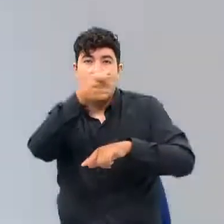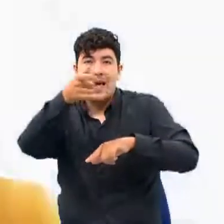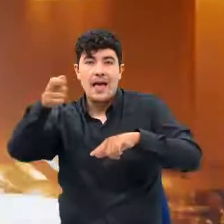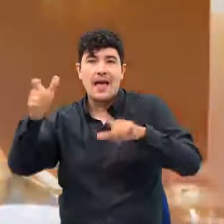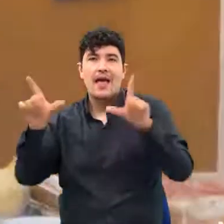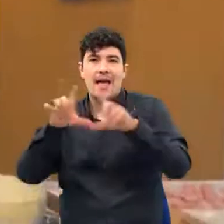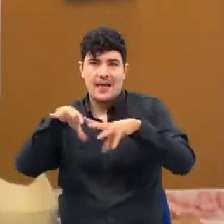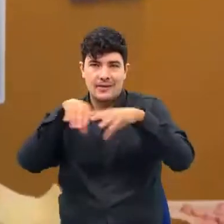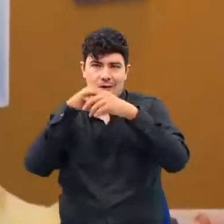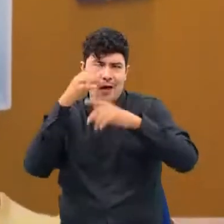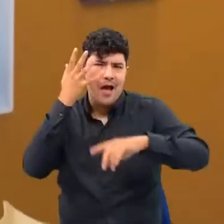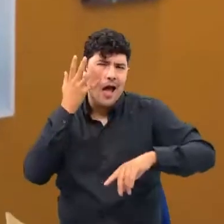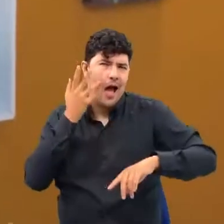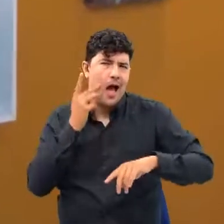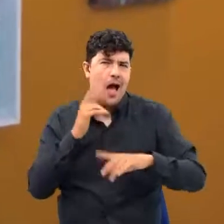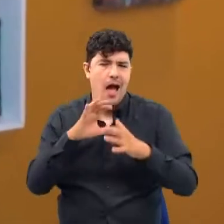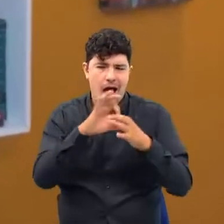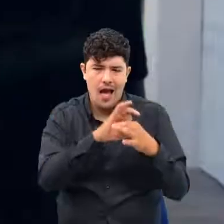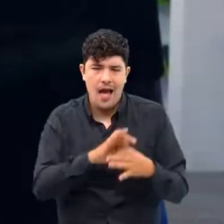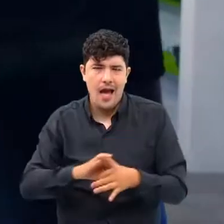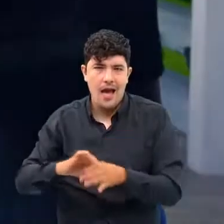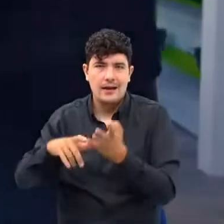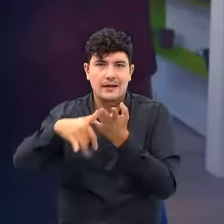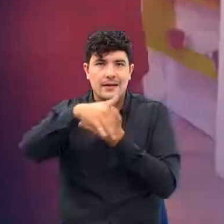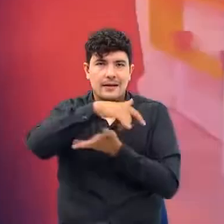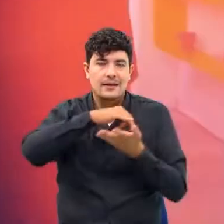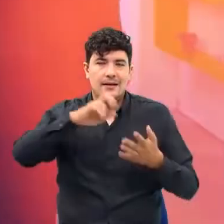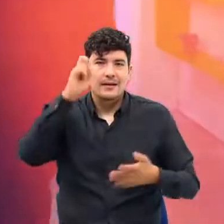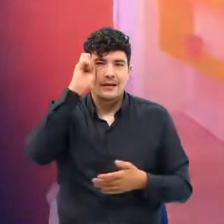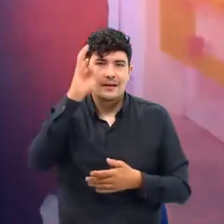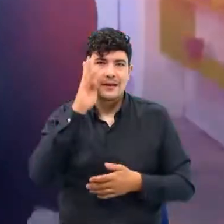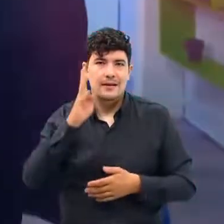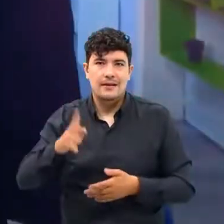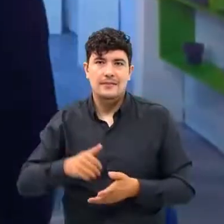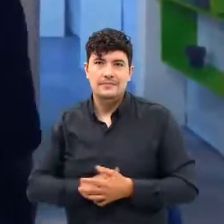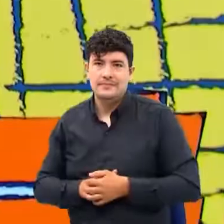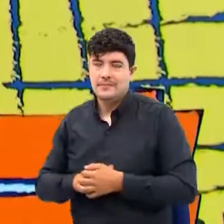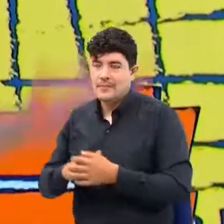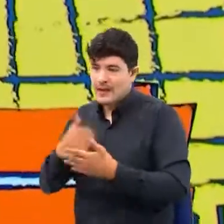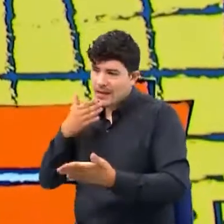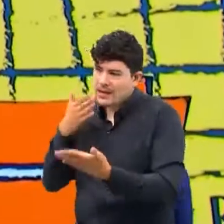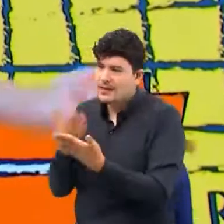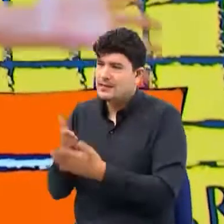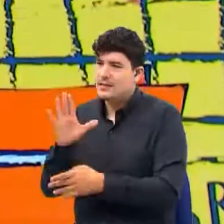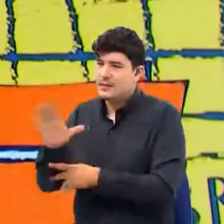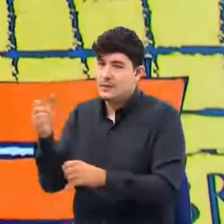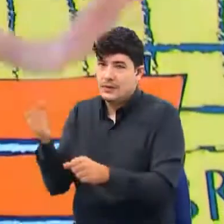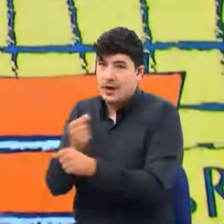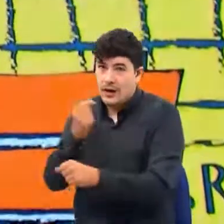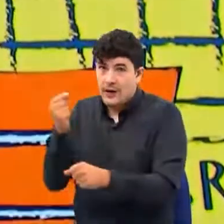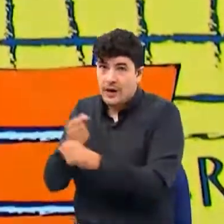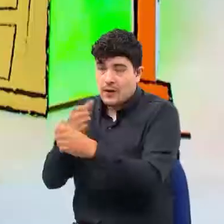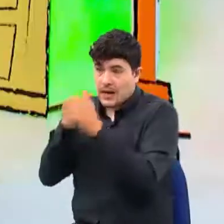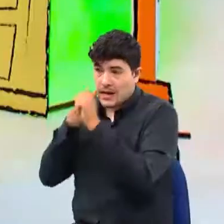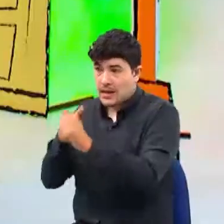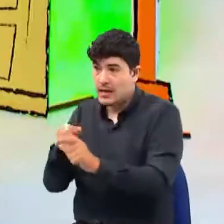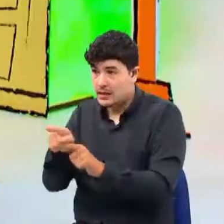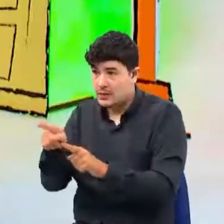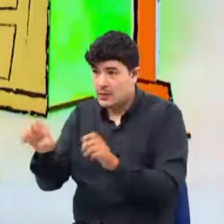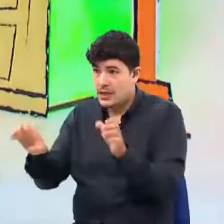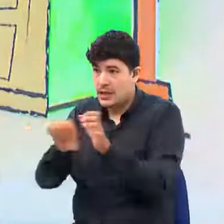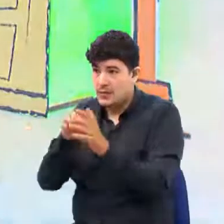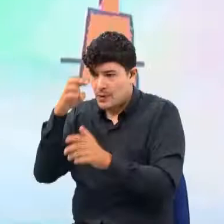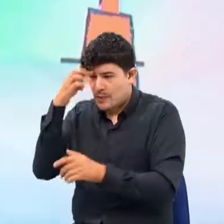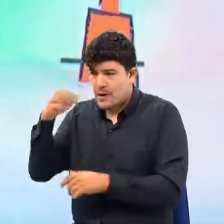al Gran Santander, y gracias al trabajo y gestión de nuestro equipo profesional hemos obtenido grandes